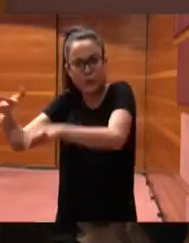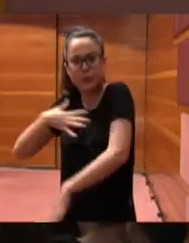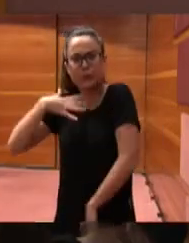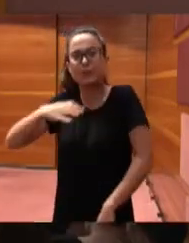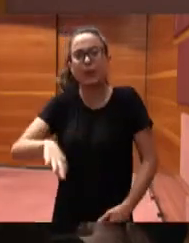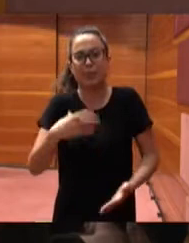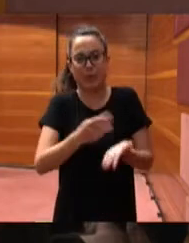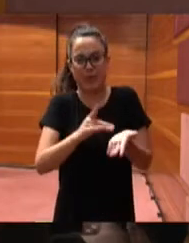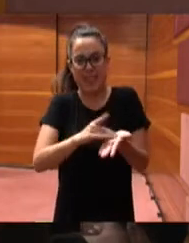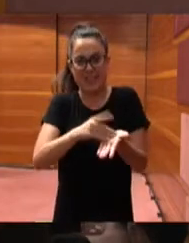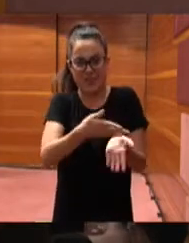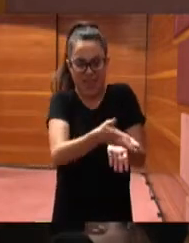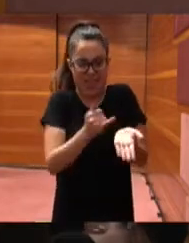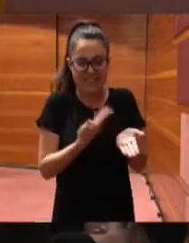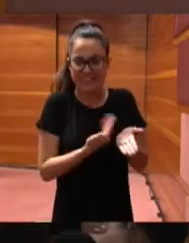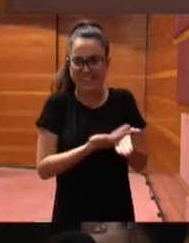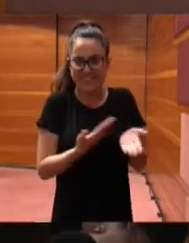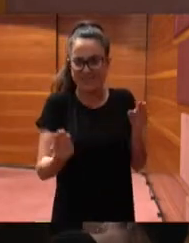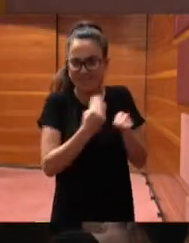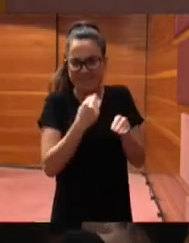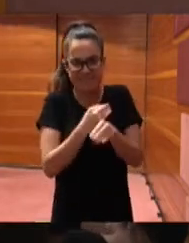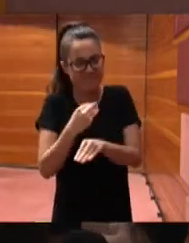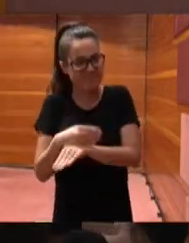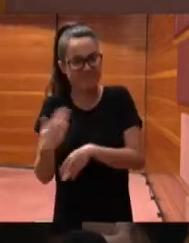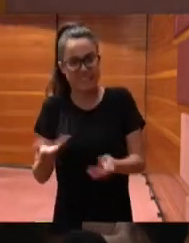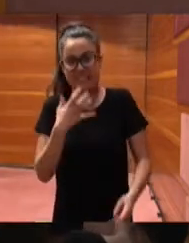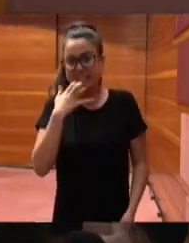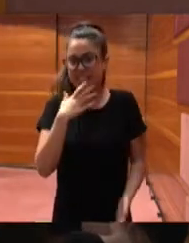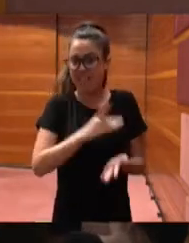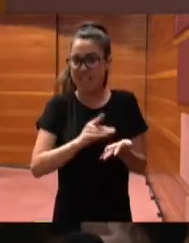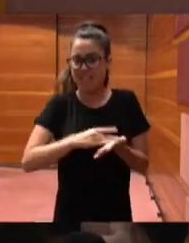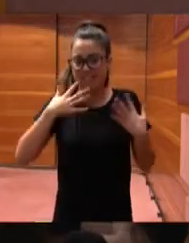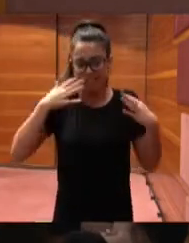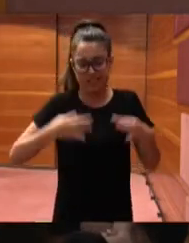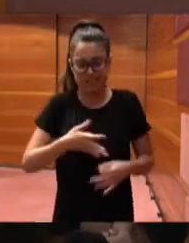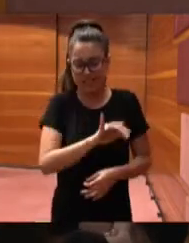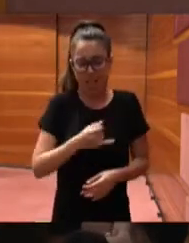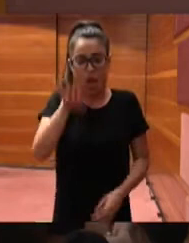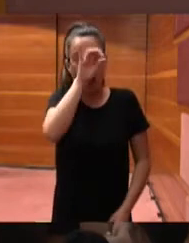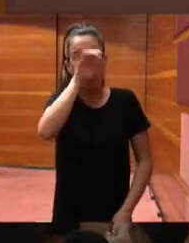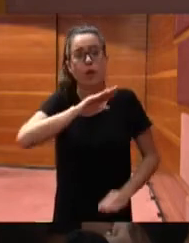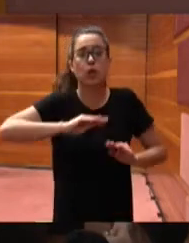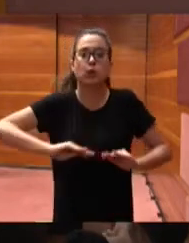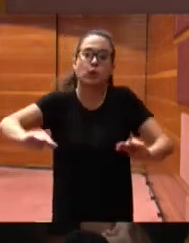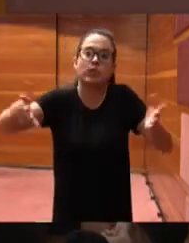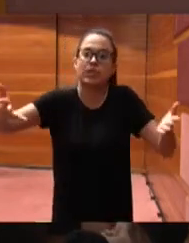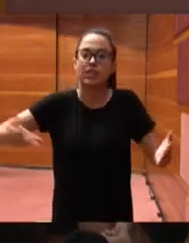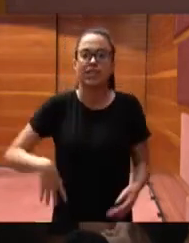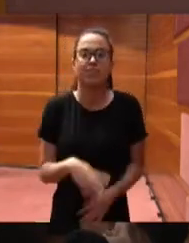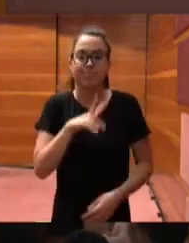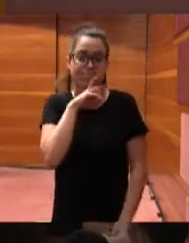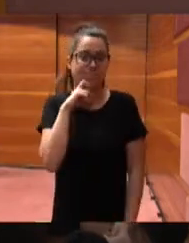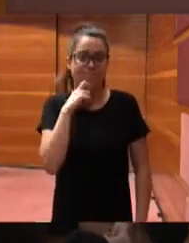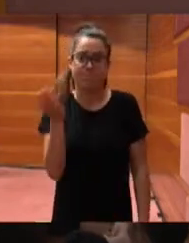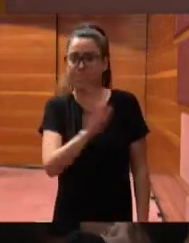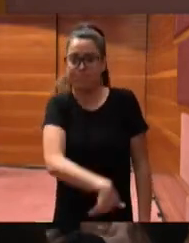de baja buena calidad, que alguien ha falseado los datos de esta manera, puedes opinar muchas cosas, pero los datos son sagrados. Como